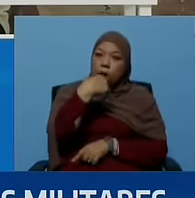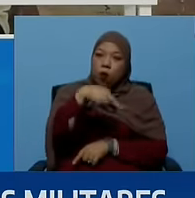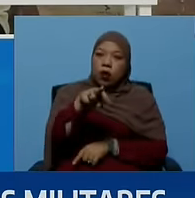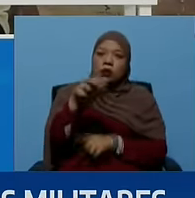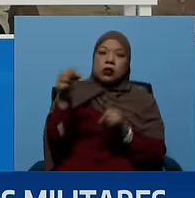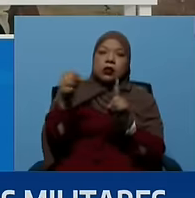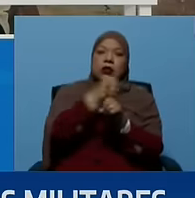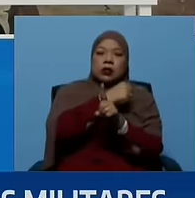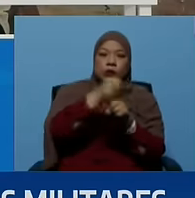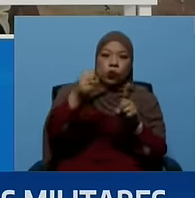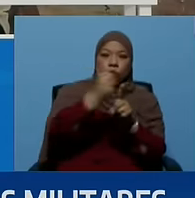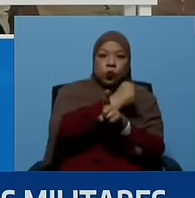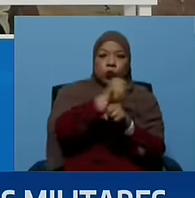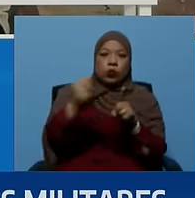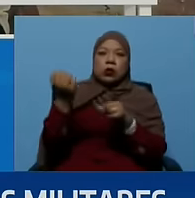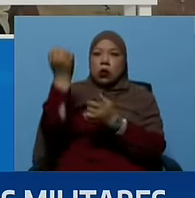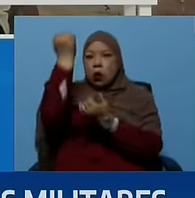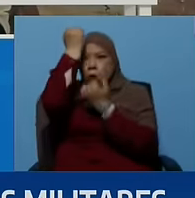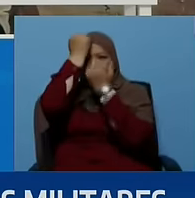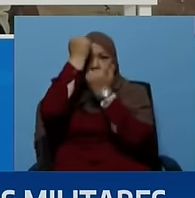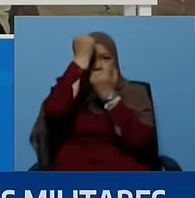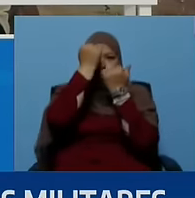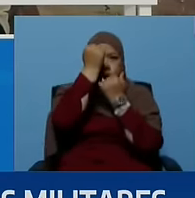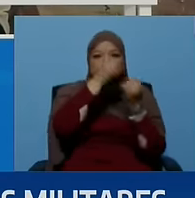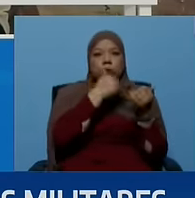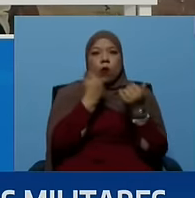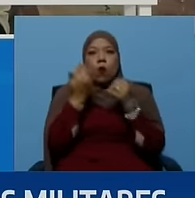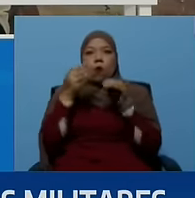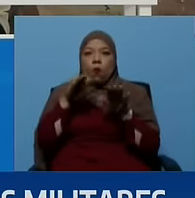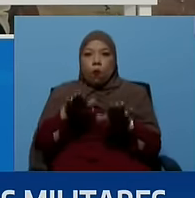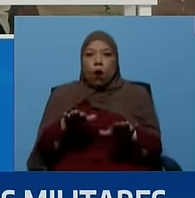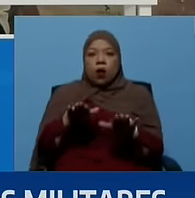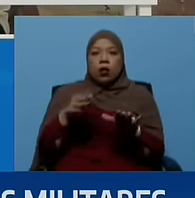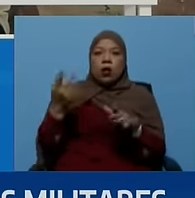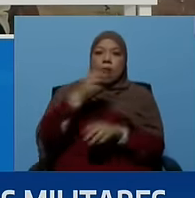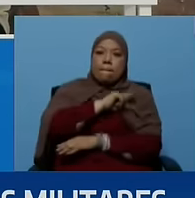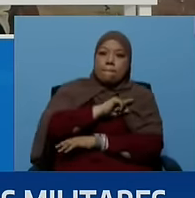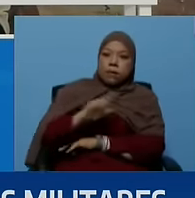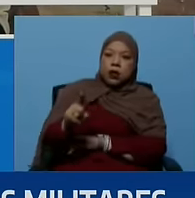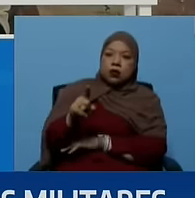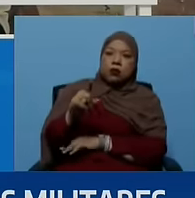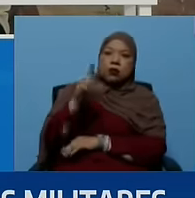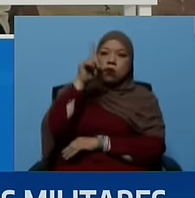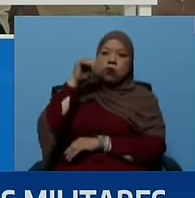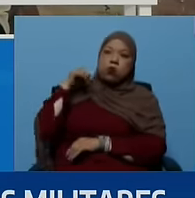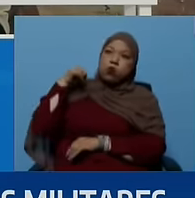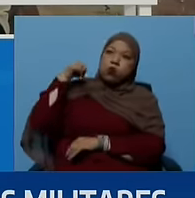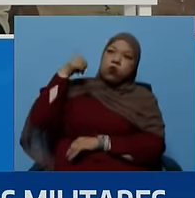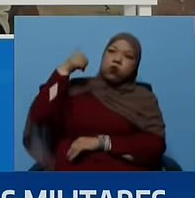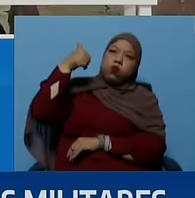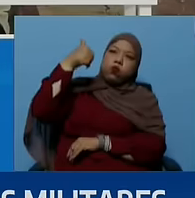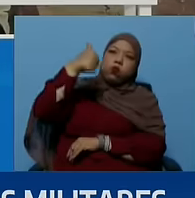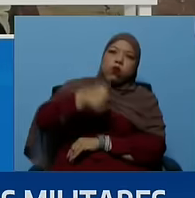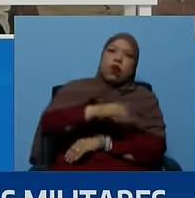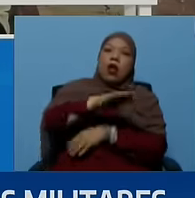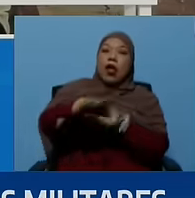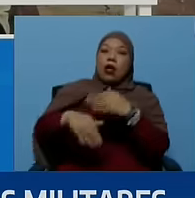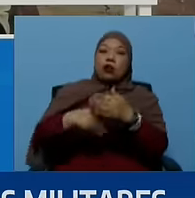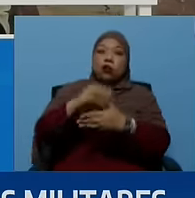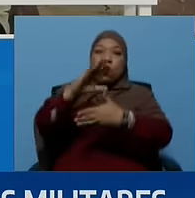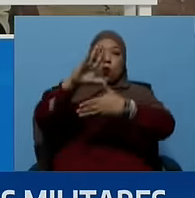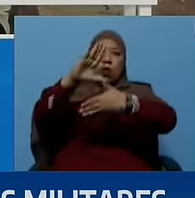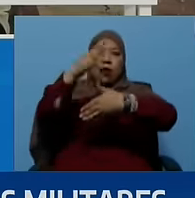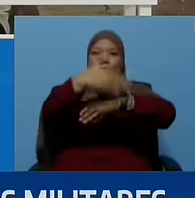la violencia el terrorismo la muerte las dictadura A lo largo y ancho de nuestra América en nombre